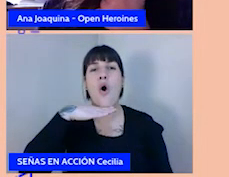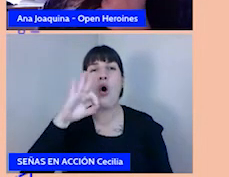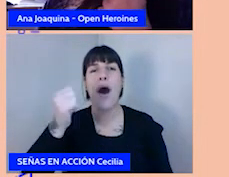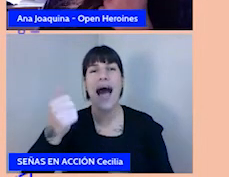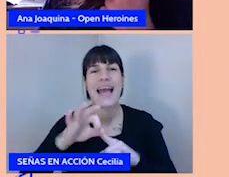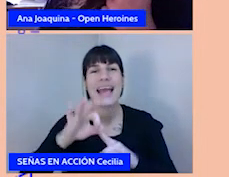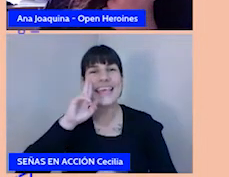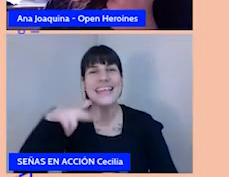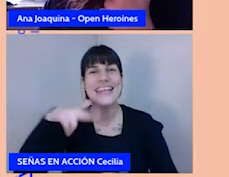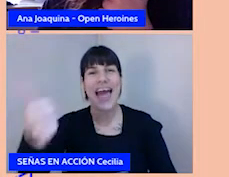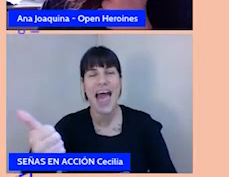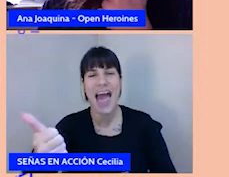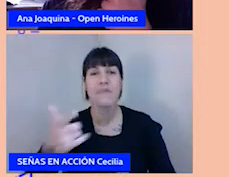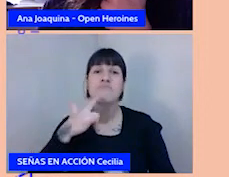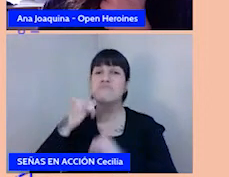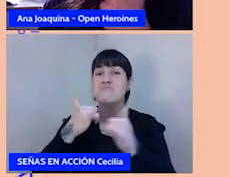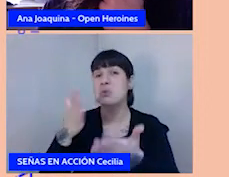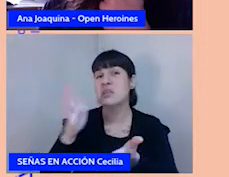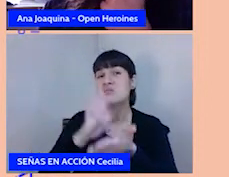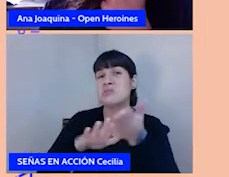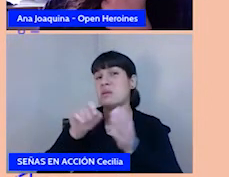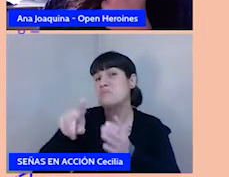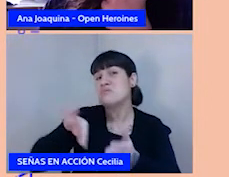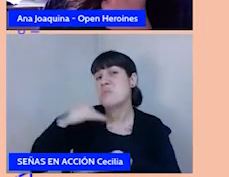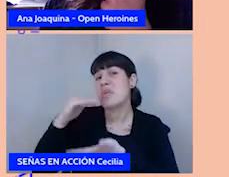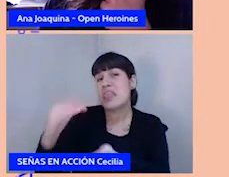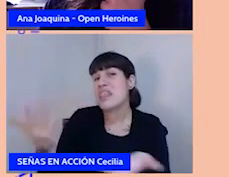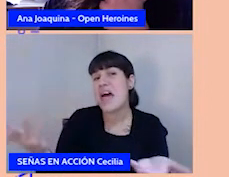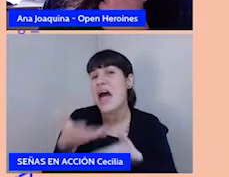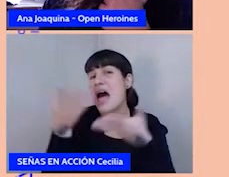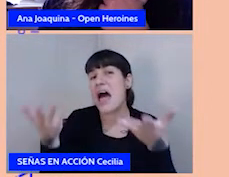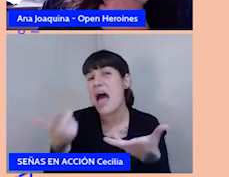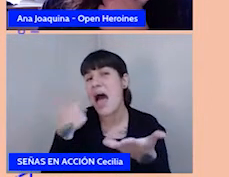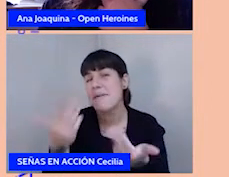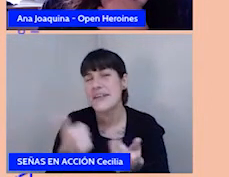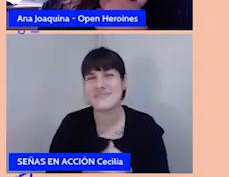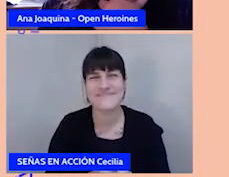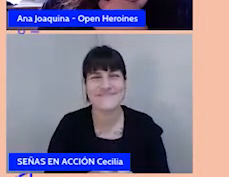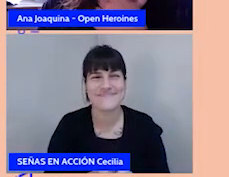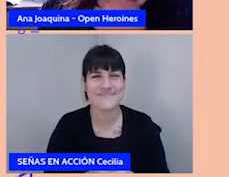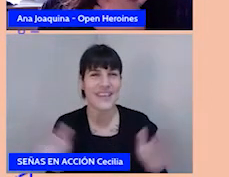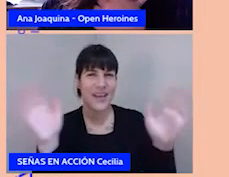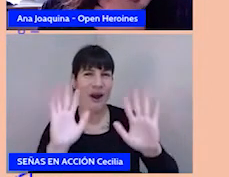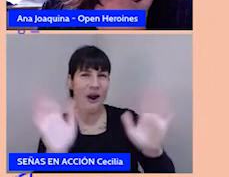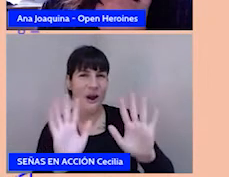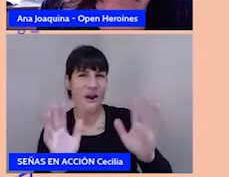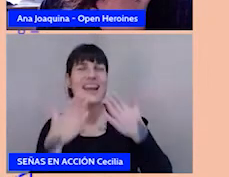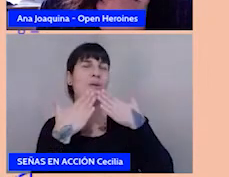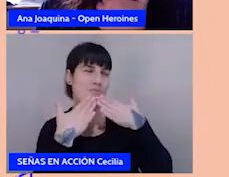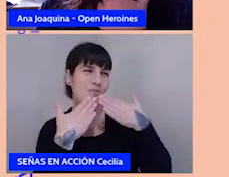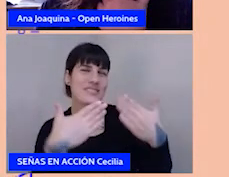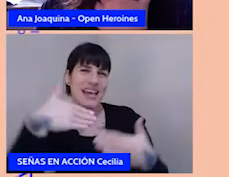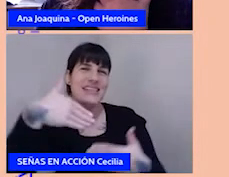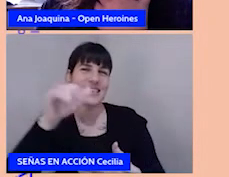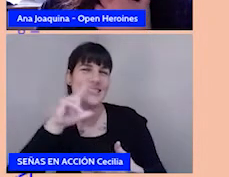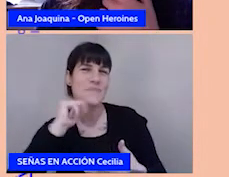cuente sobre ella, sobre la comunidad. Adelante, Ana. Hola, muchas gracias María. Pues un gustazo estar aquí